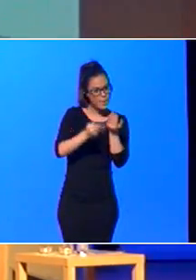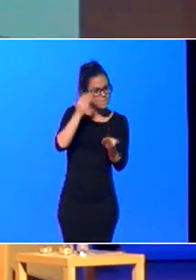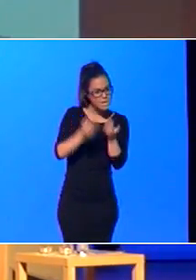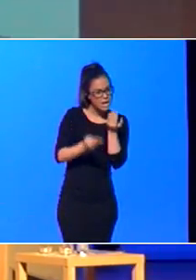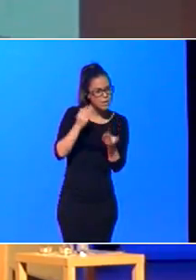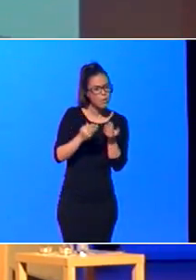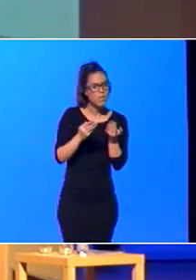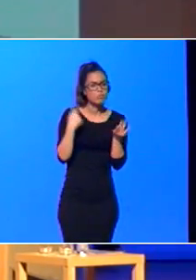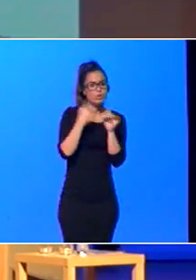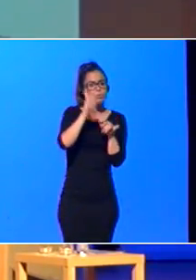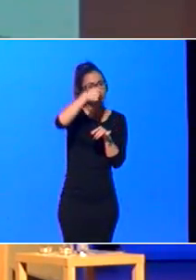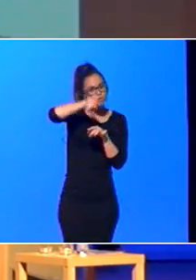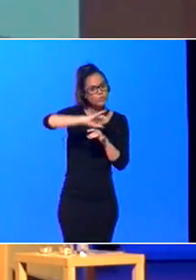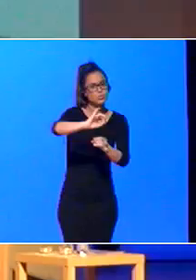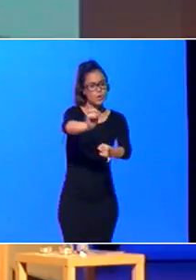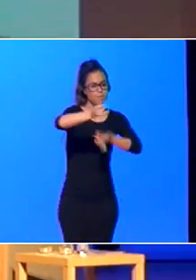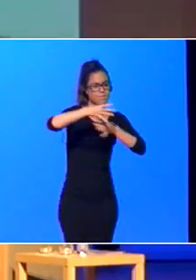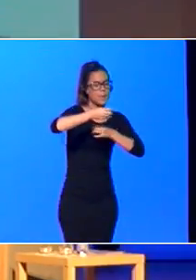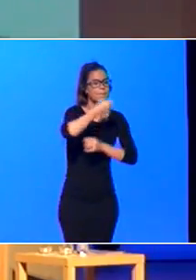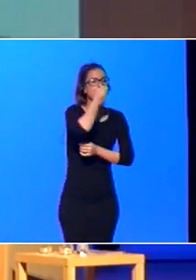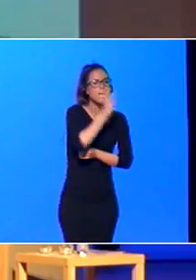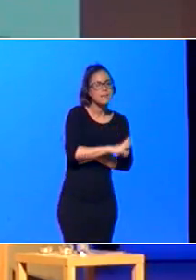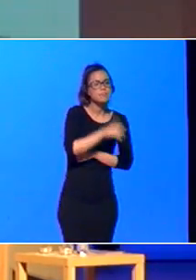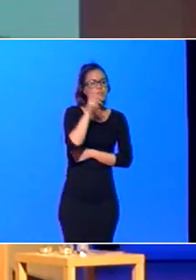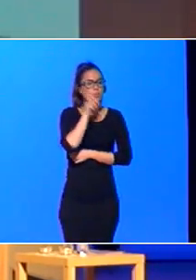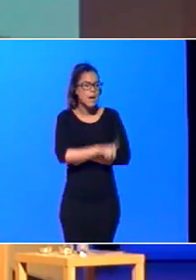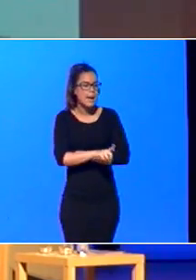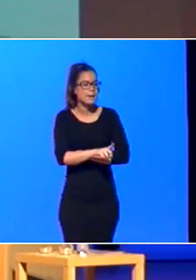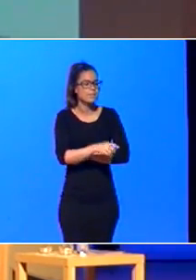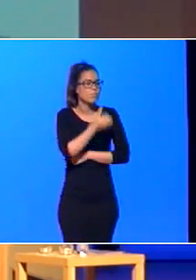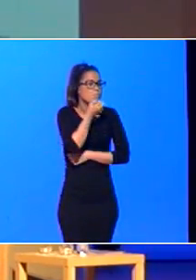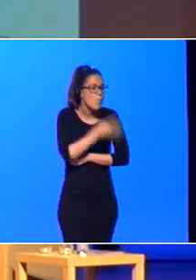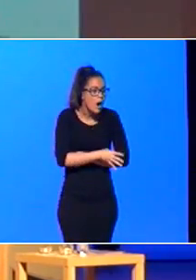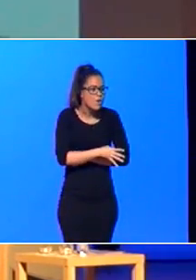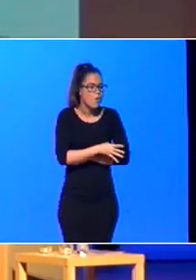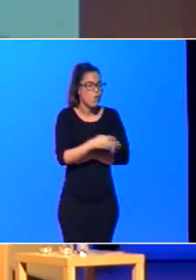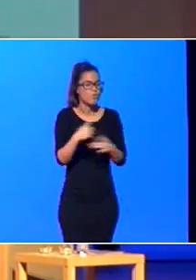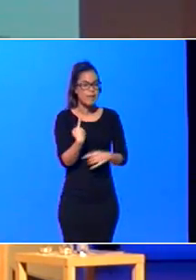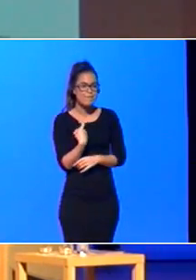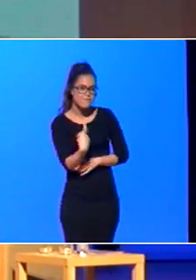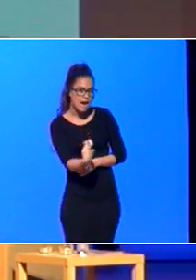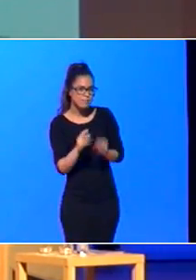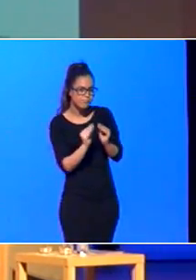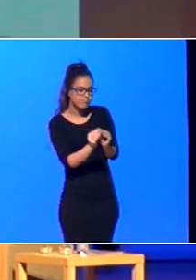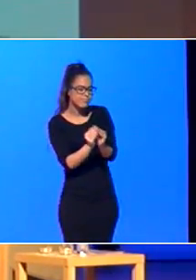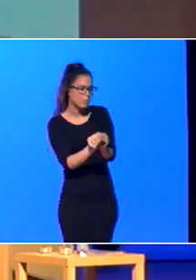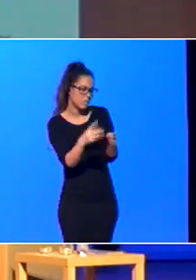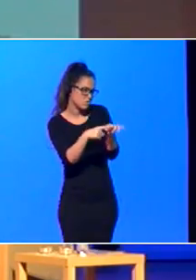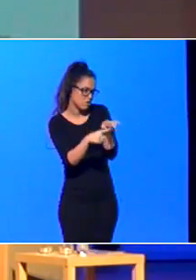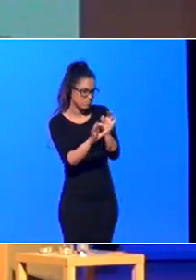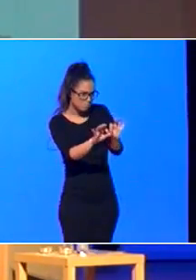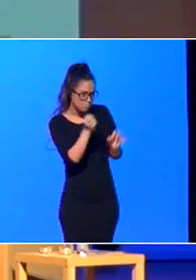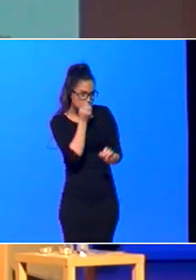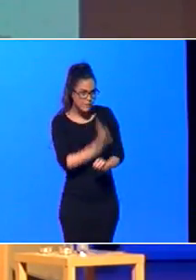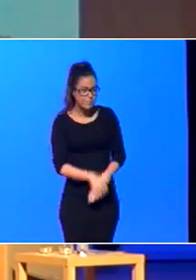vayáis diciendo lo bien y lo mal, lo bueno, lo que nos queda, esas cosas, ¿vale?